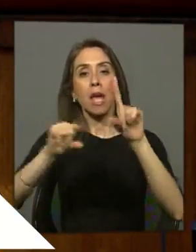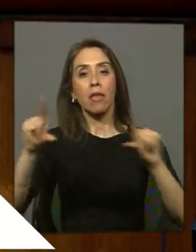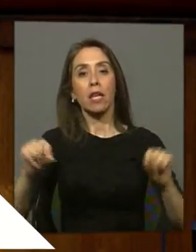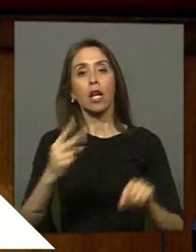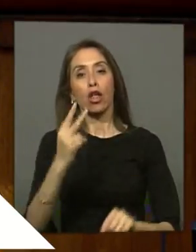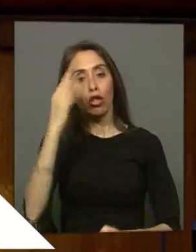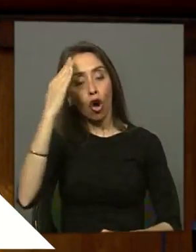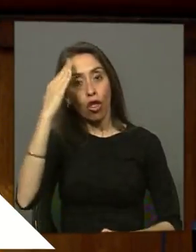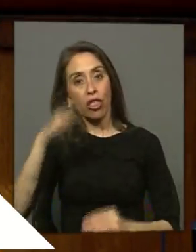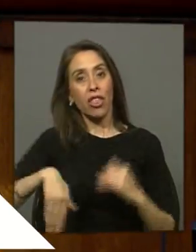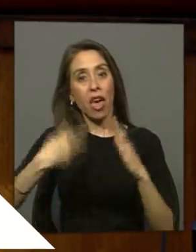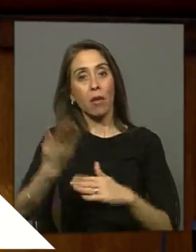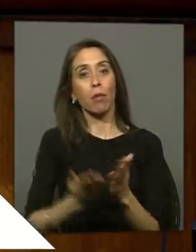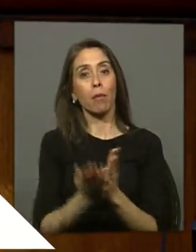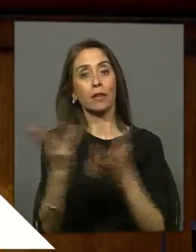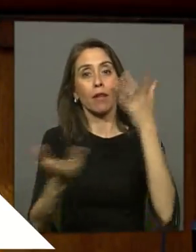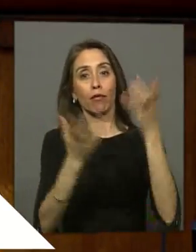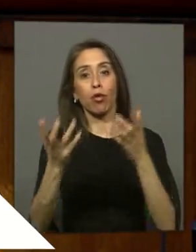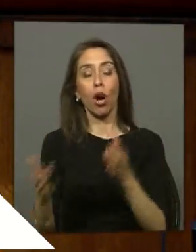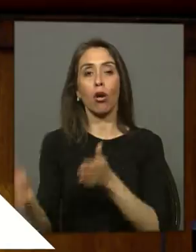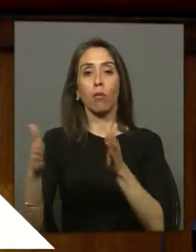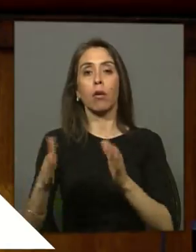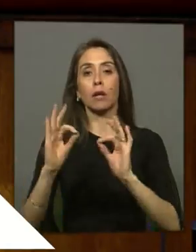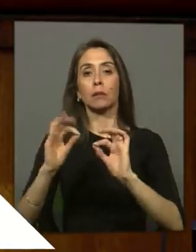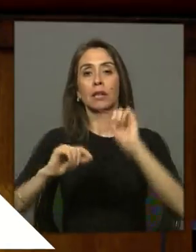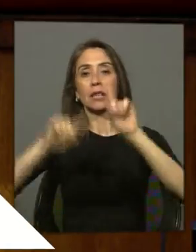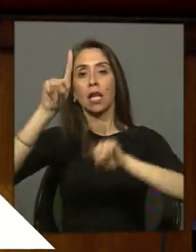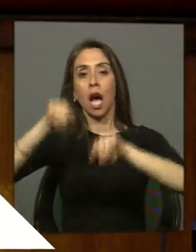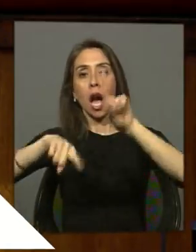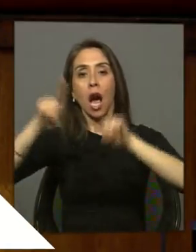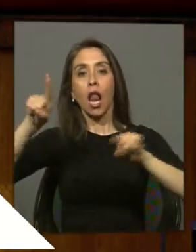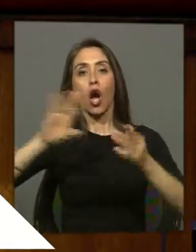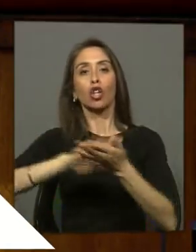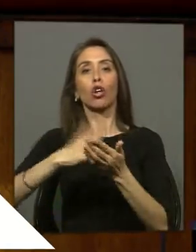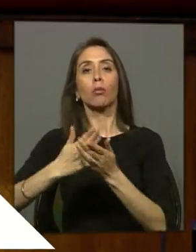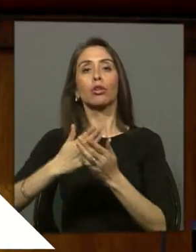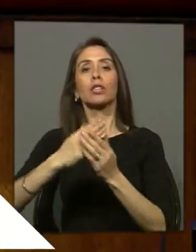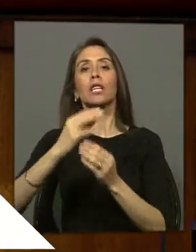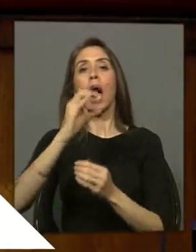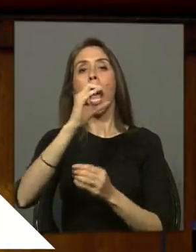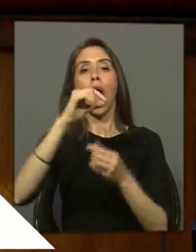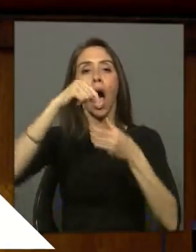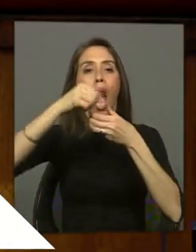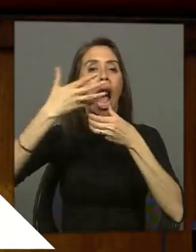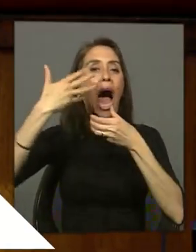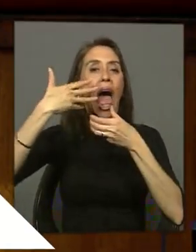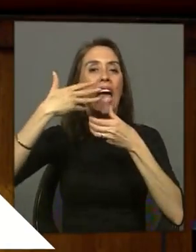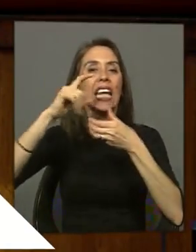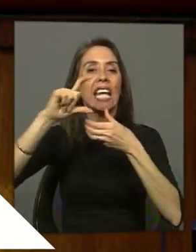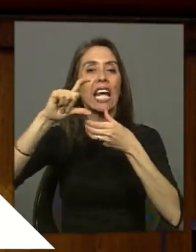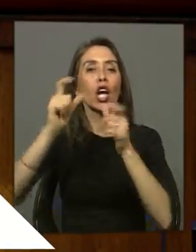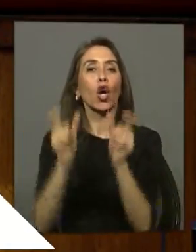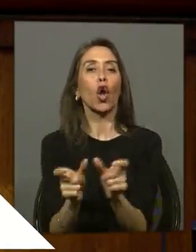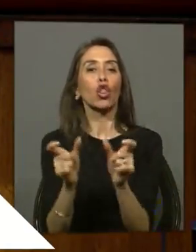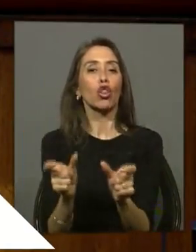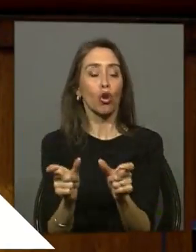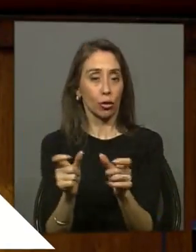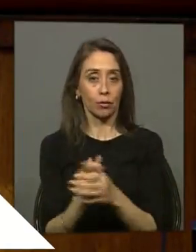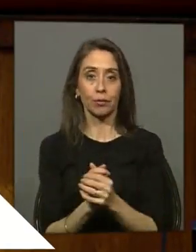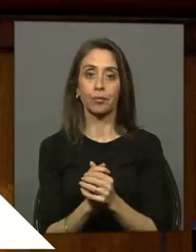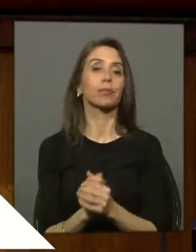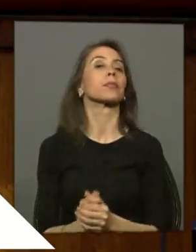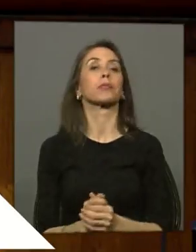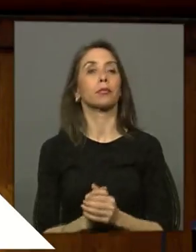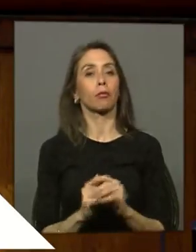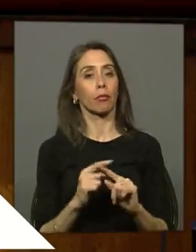de iniciado el incendio se instaló una estación de monitoreo del aire letra C por otro lado luego de iniciarse el